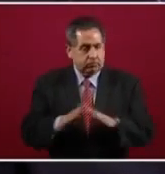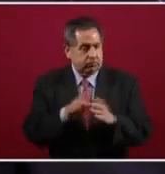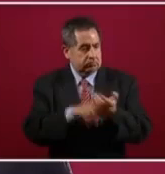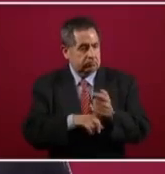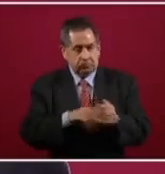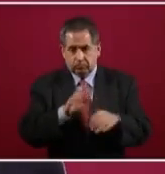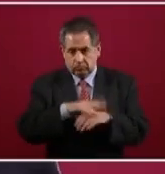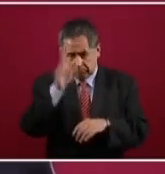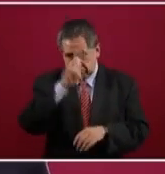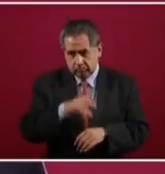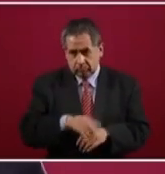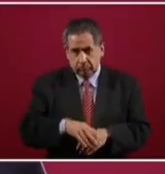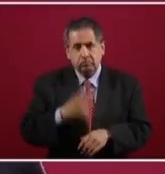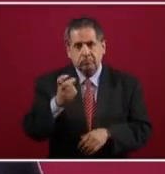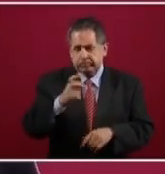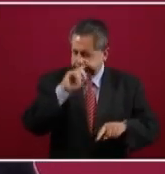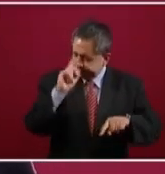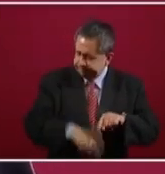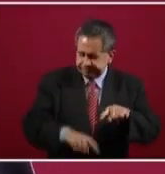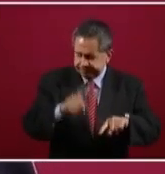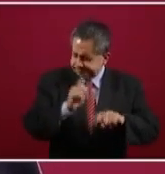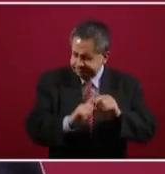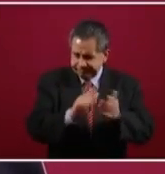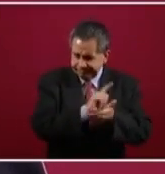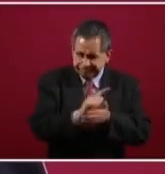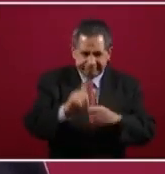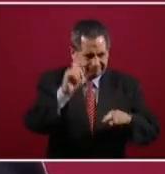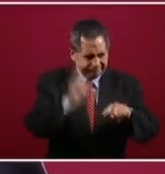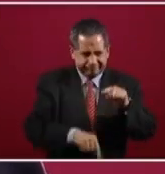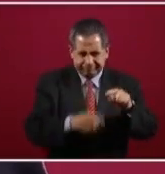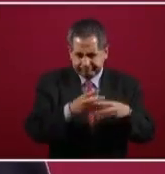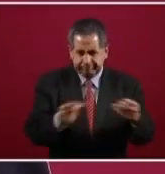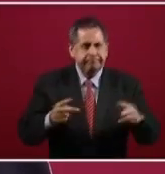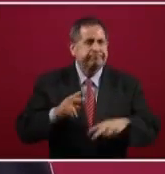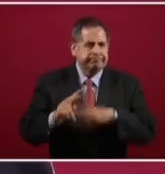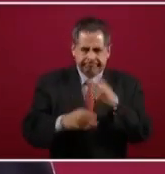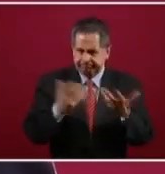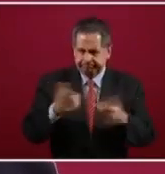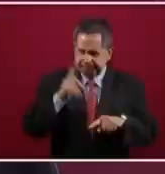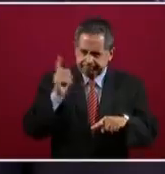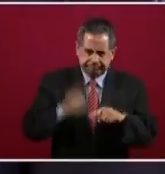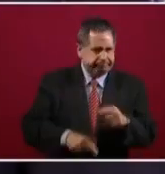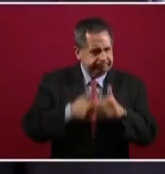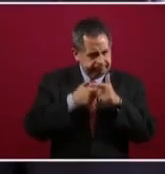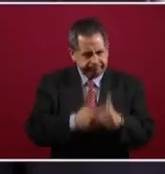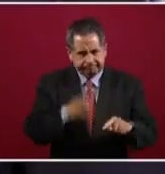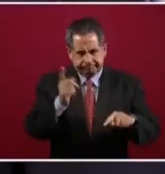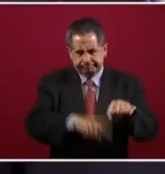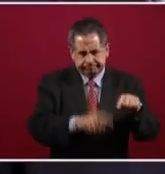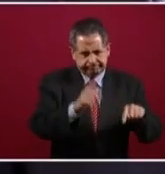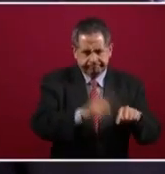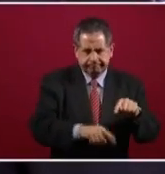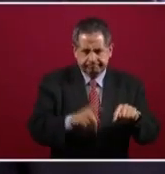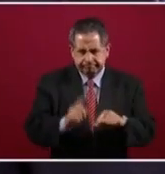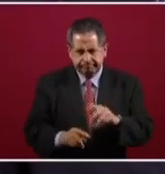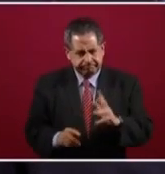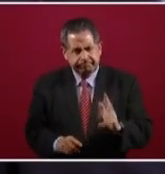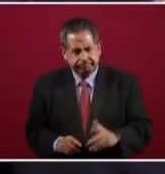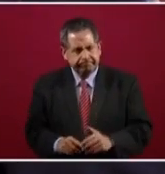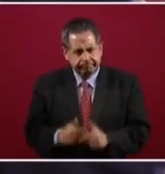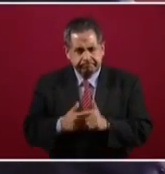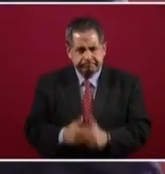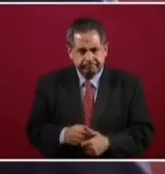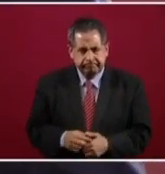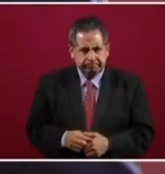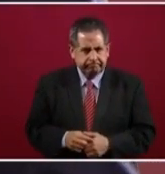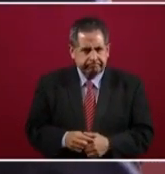corrupción. Todo esto se está limpiando y lo vamos a seguir haciendo. Y debe